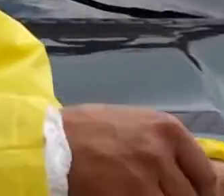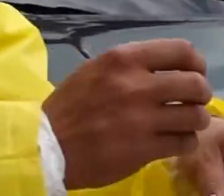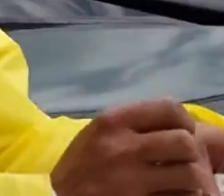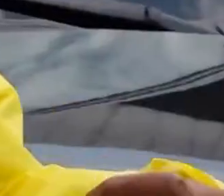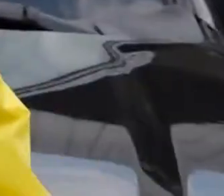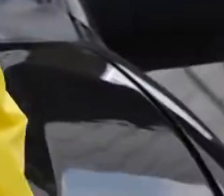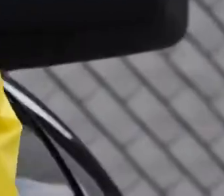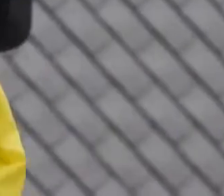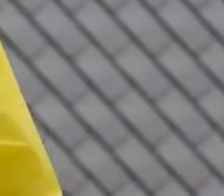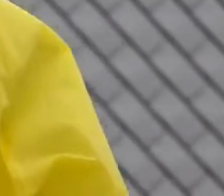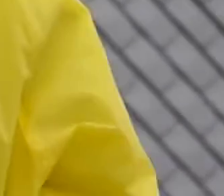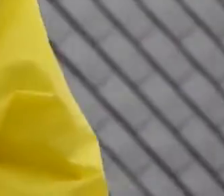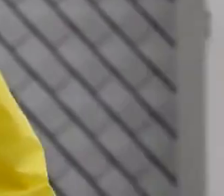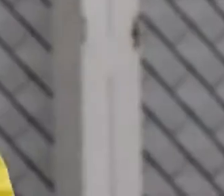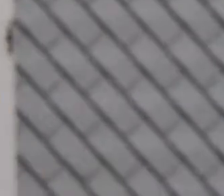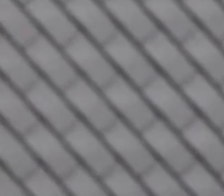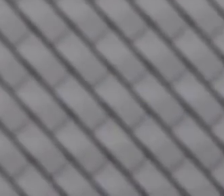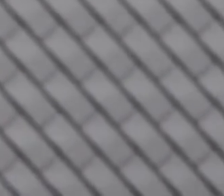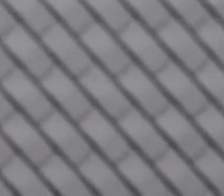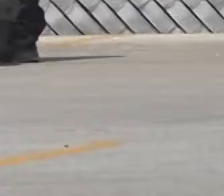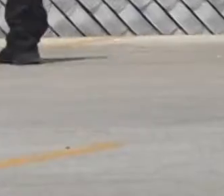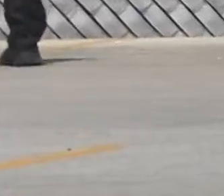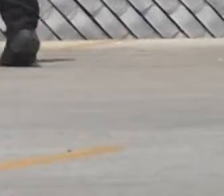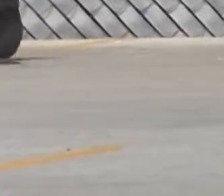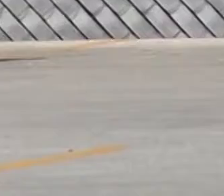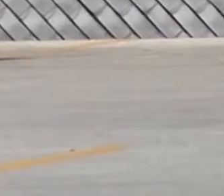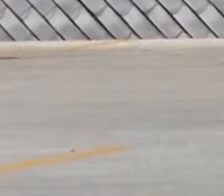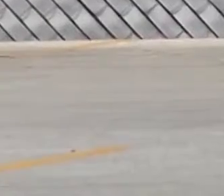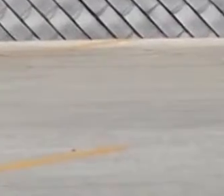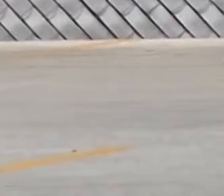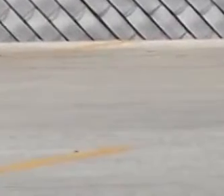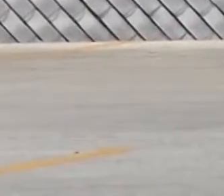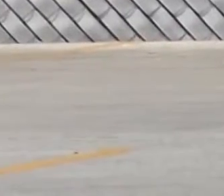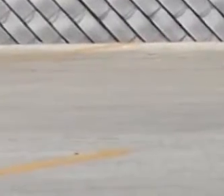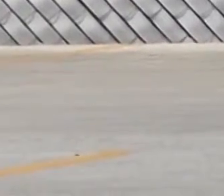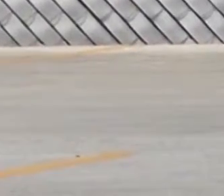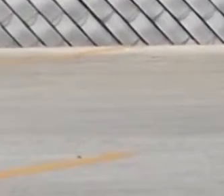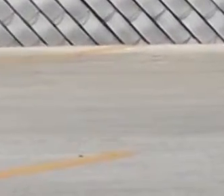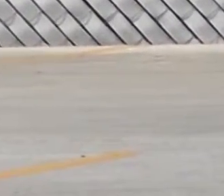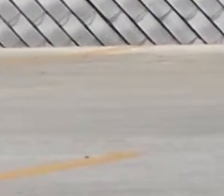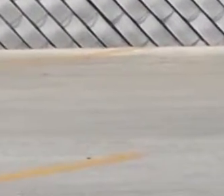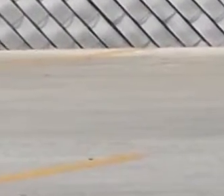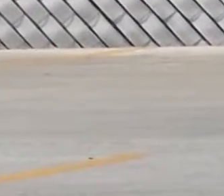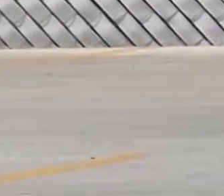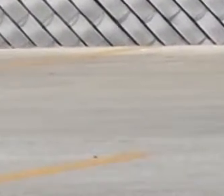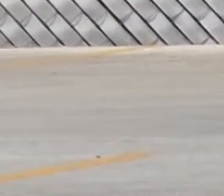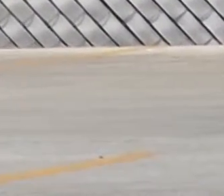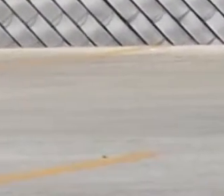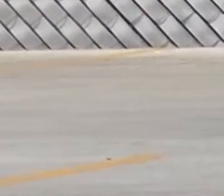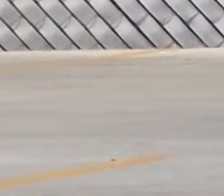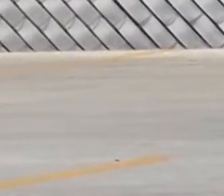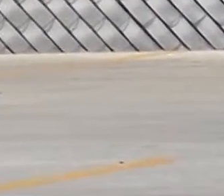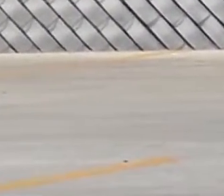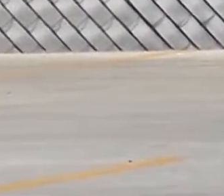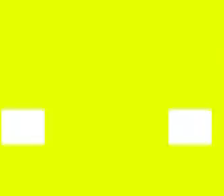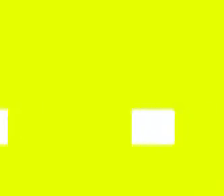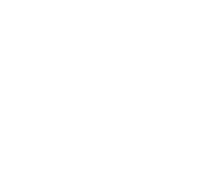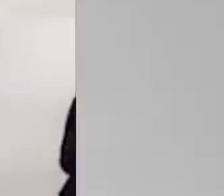Detalló que hasta el momento la entidad mexiquense reporta los mismos niveles altos de contagios que en junio, mes reportado como el más grave.